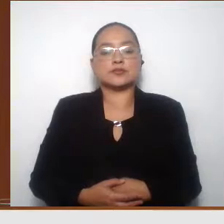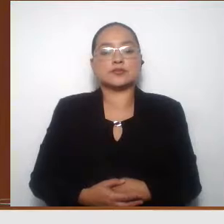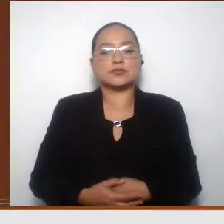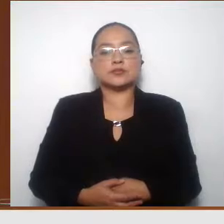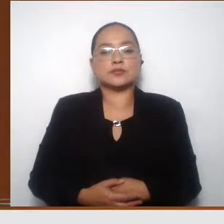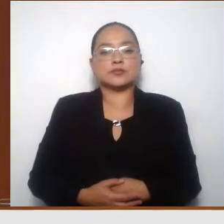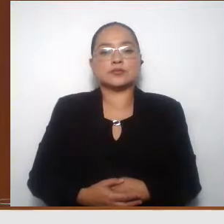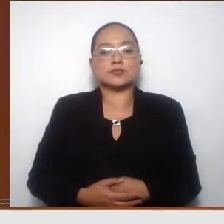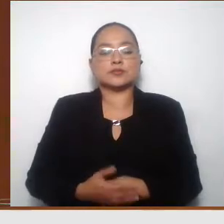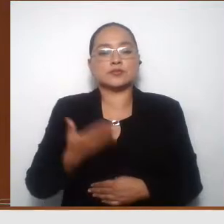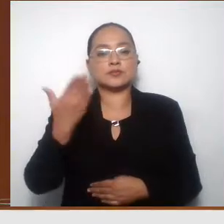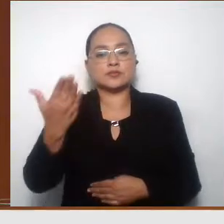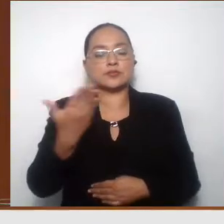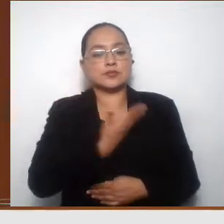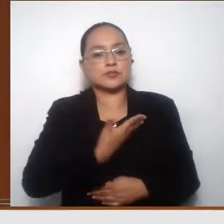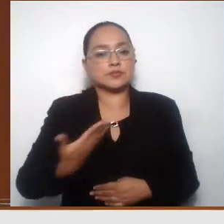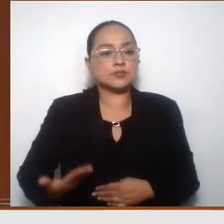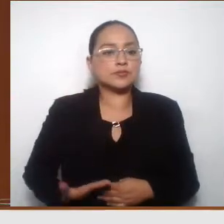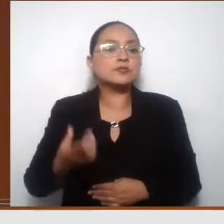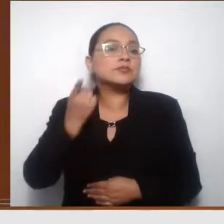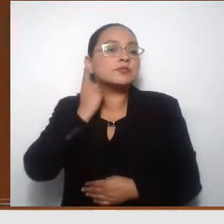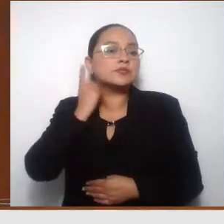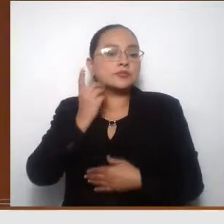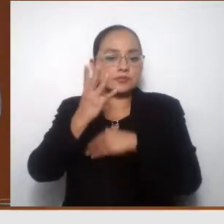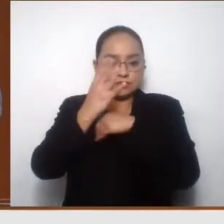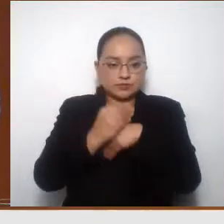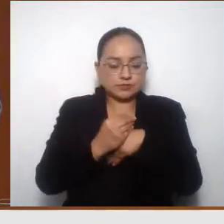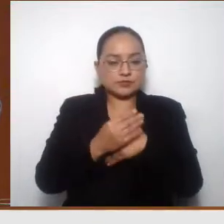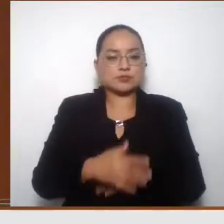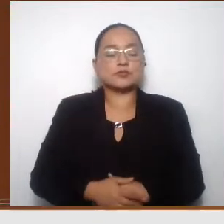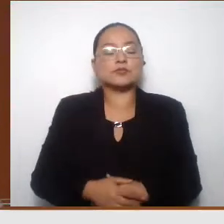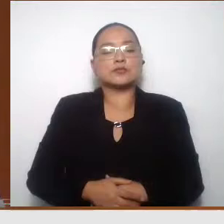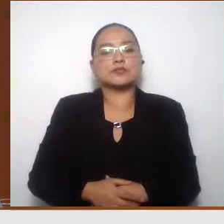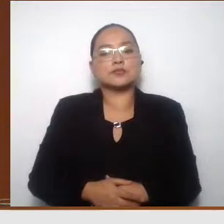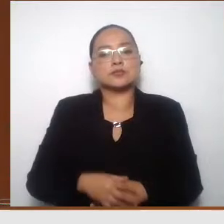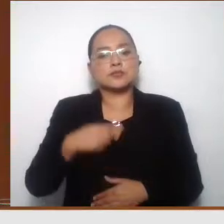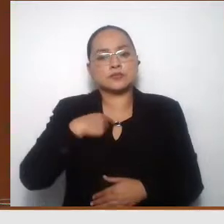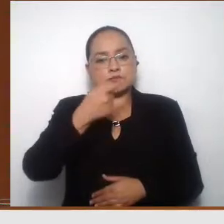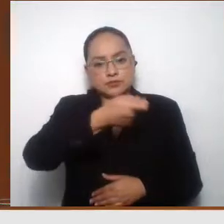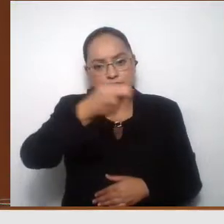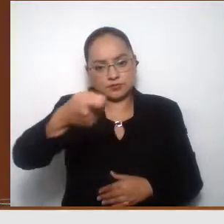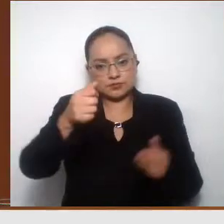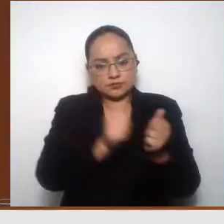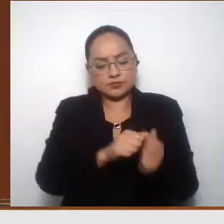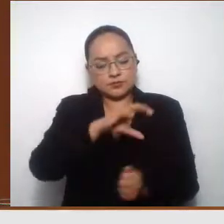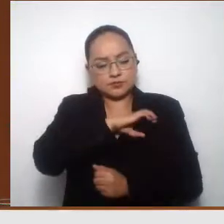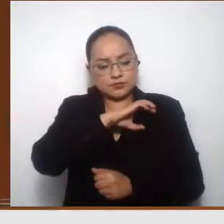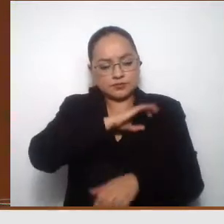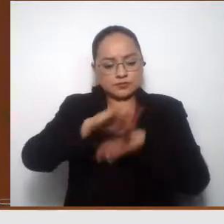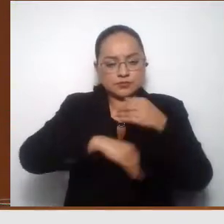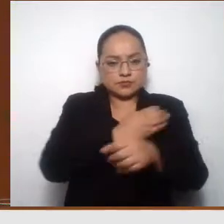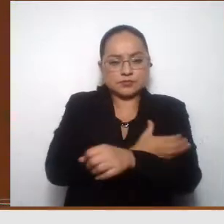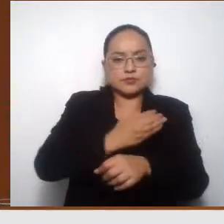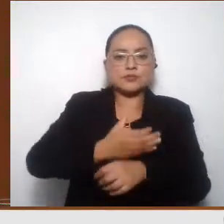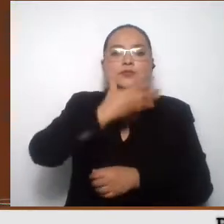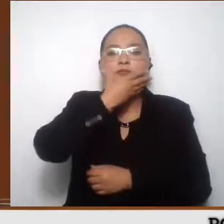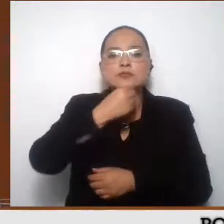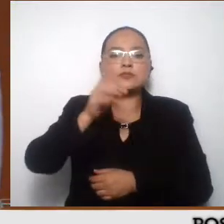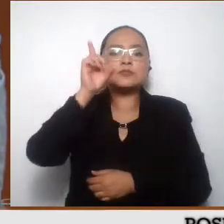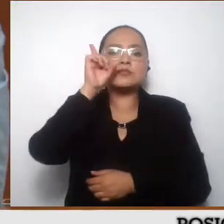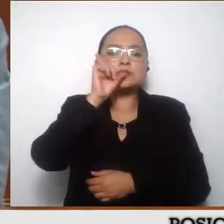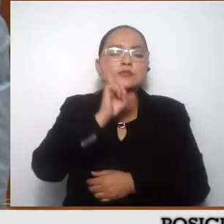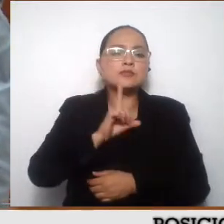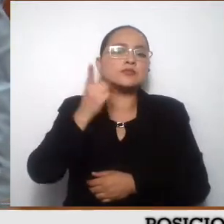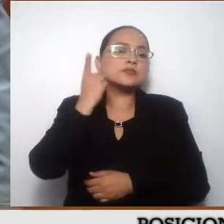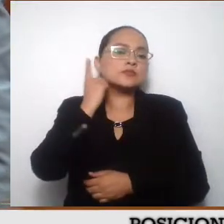Con su permiso, diputado presidente, saludo con afecto y mucho cariño a mis compañeros y compañeras diputados